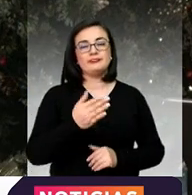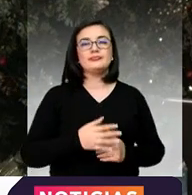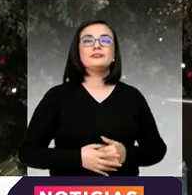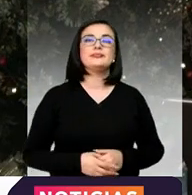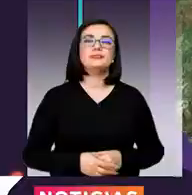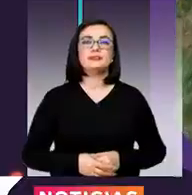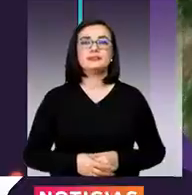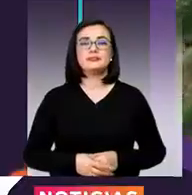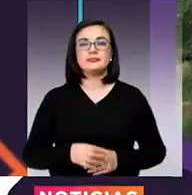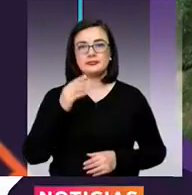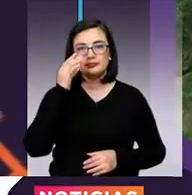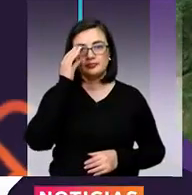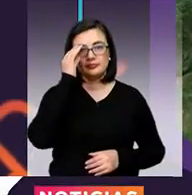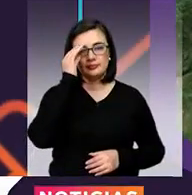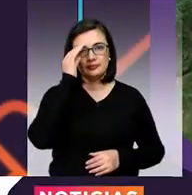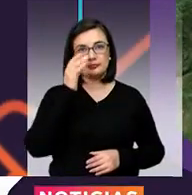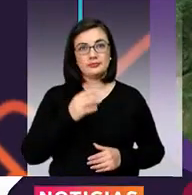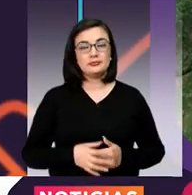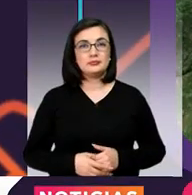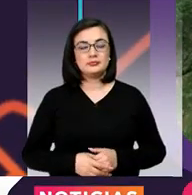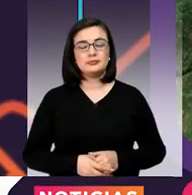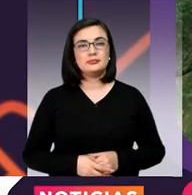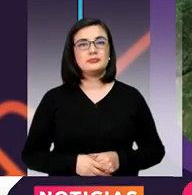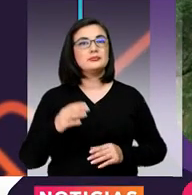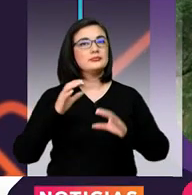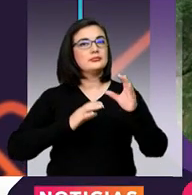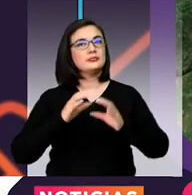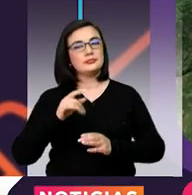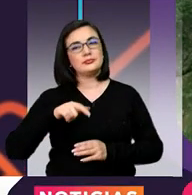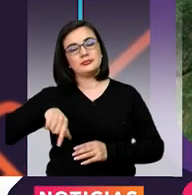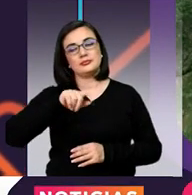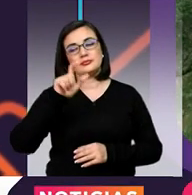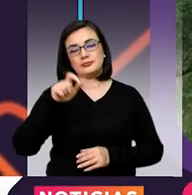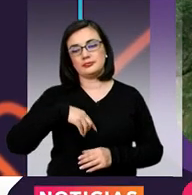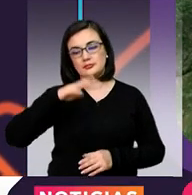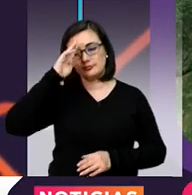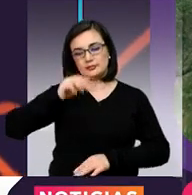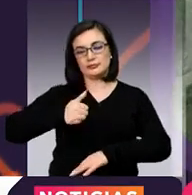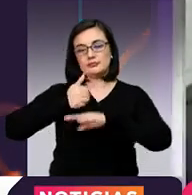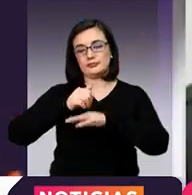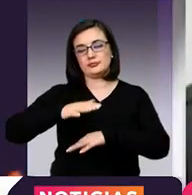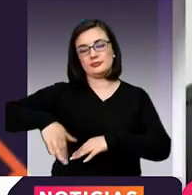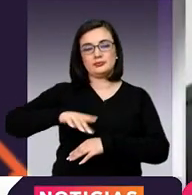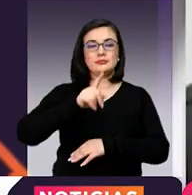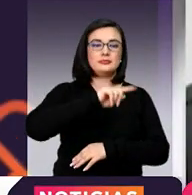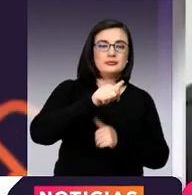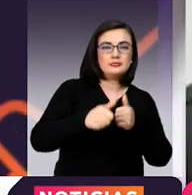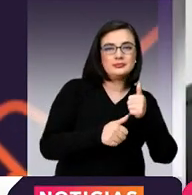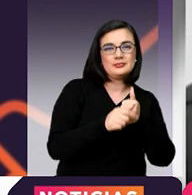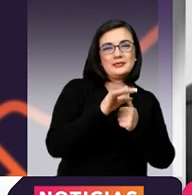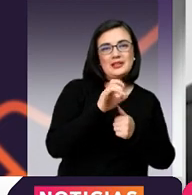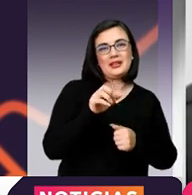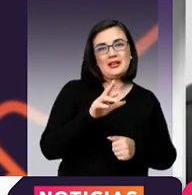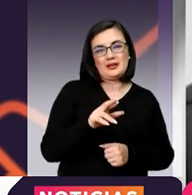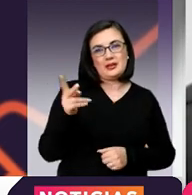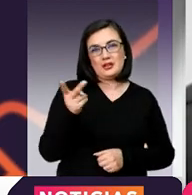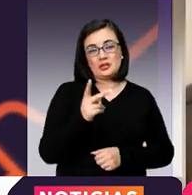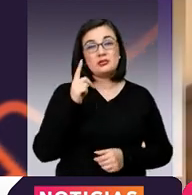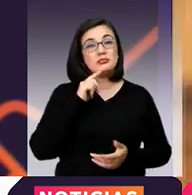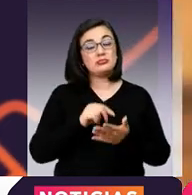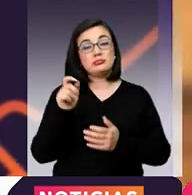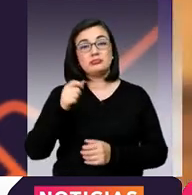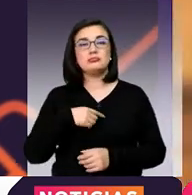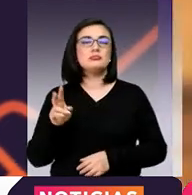nacional. En Solita, Caquetá, asesinaron al intendente José Machado Mendoza y el patrullero Edier Andrés Acosta, los uniformados